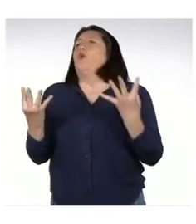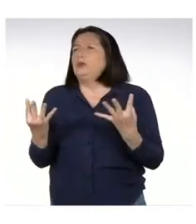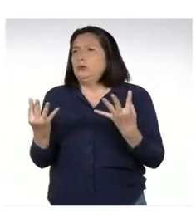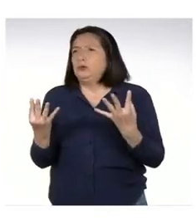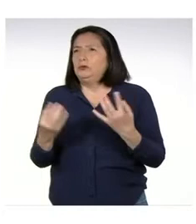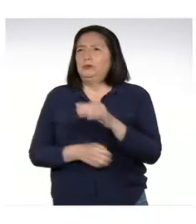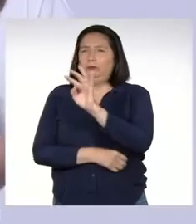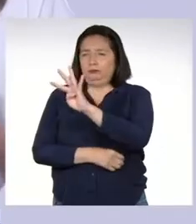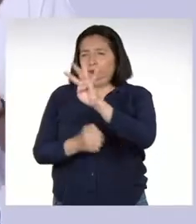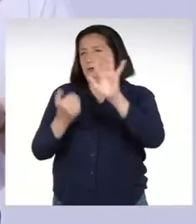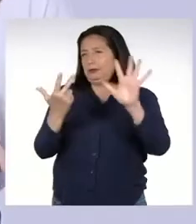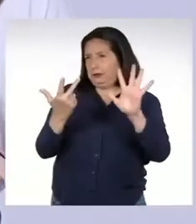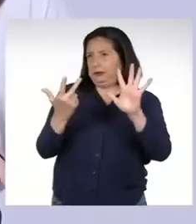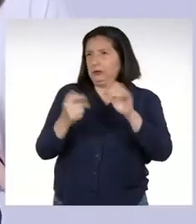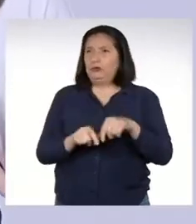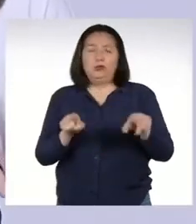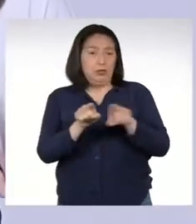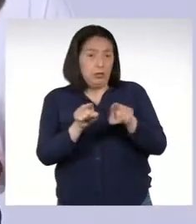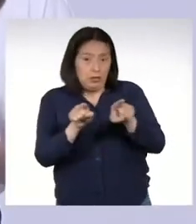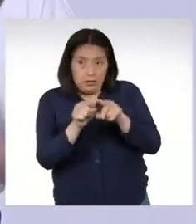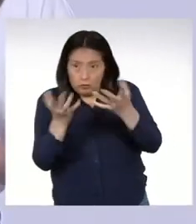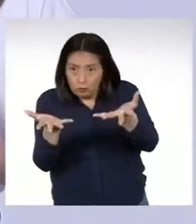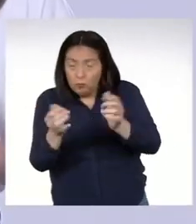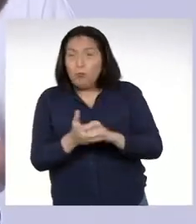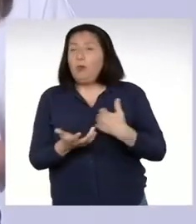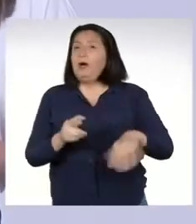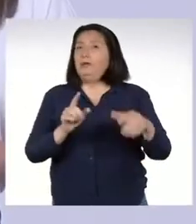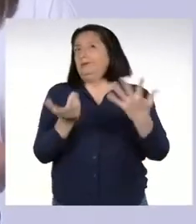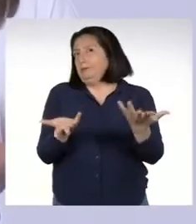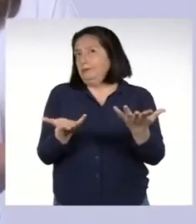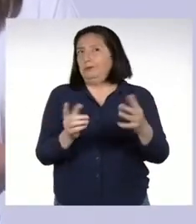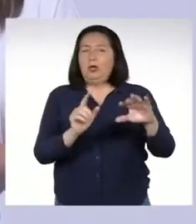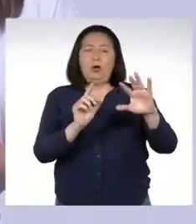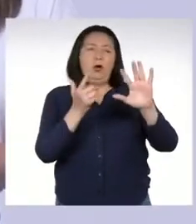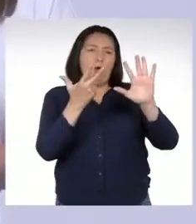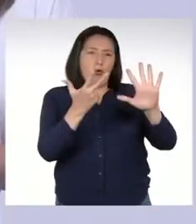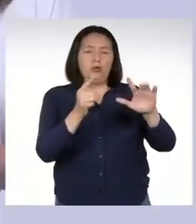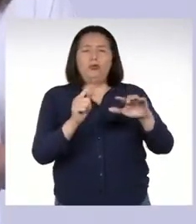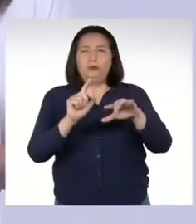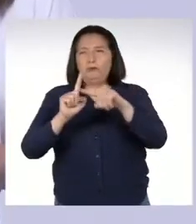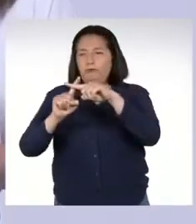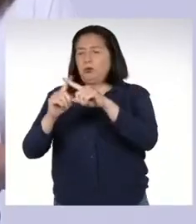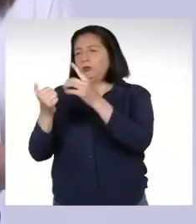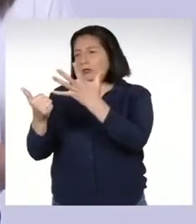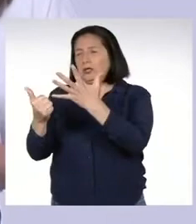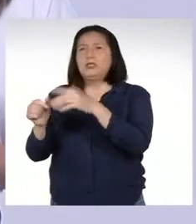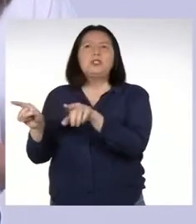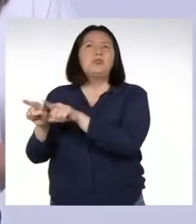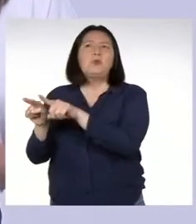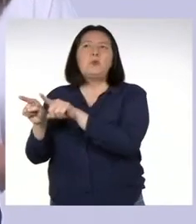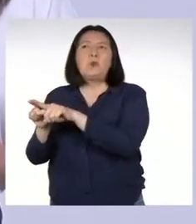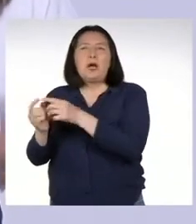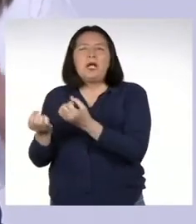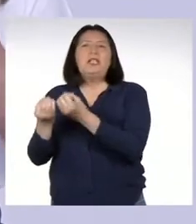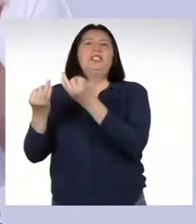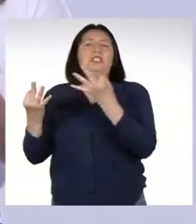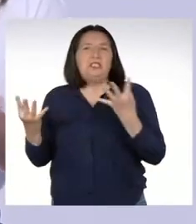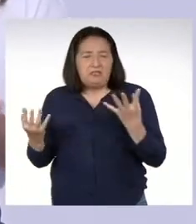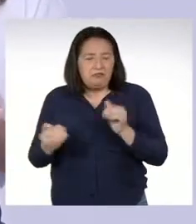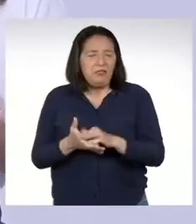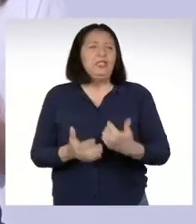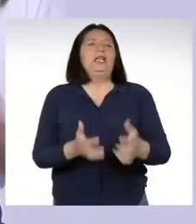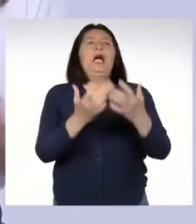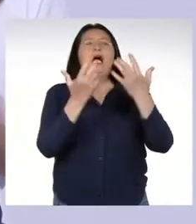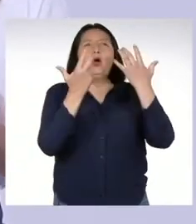obtuvo 48. Lo mismo podemos hacer multiplicando 8 por 6, que significa 8 veces 6.